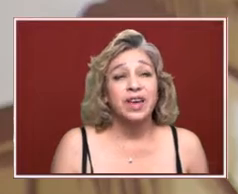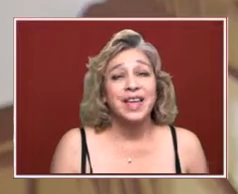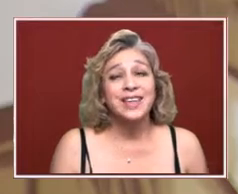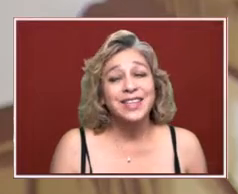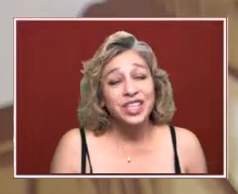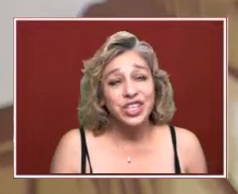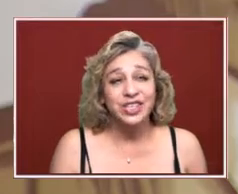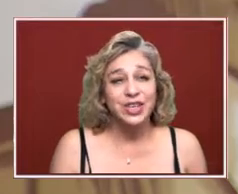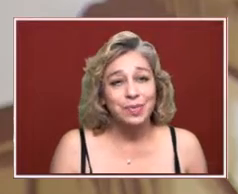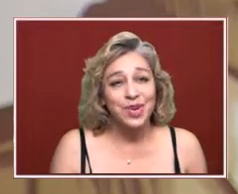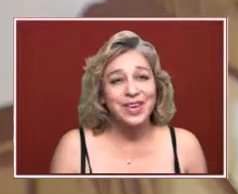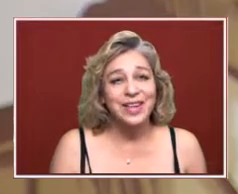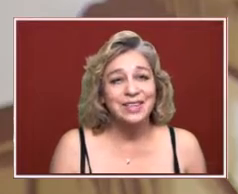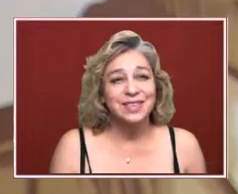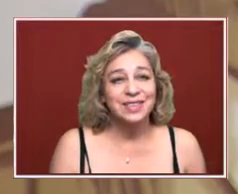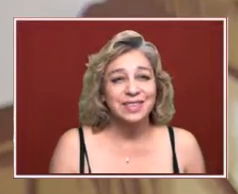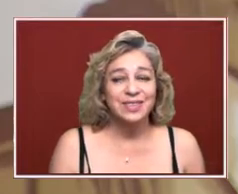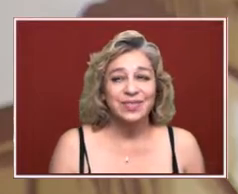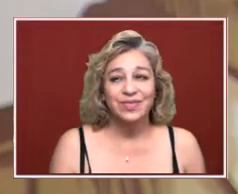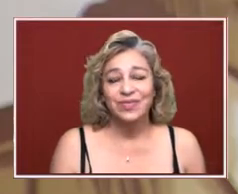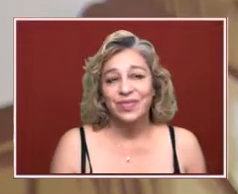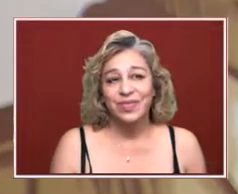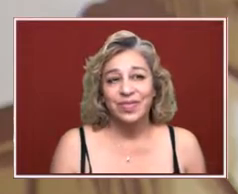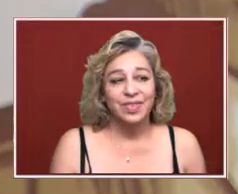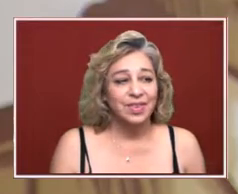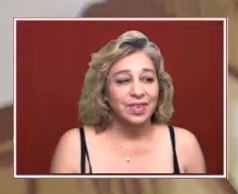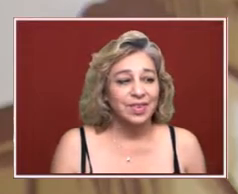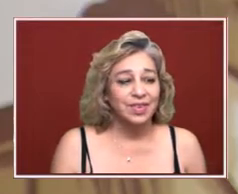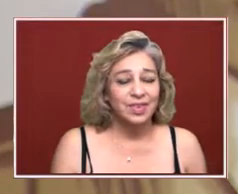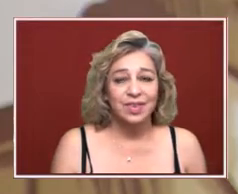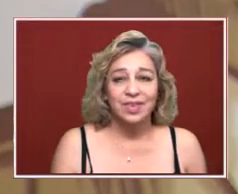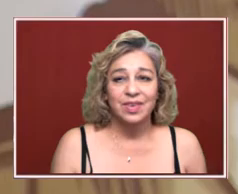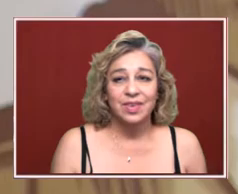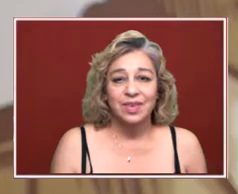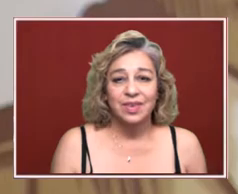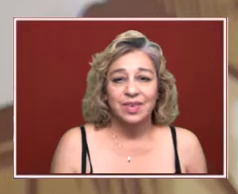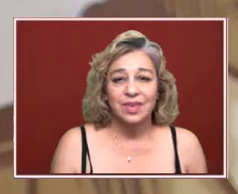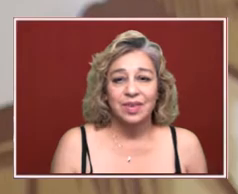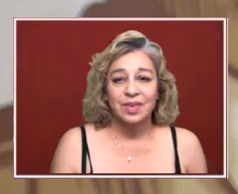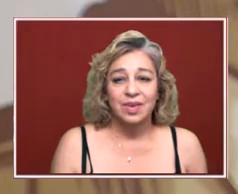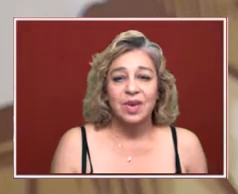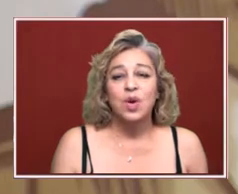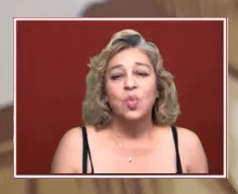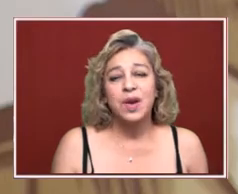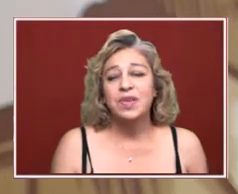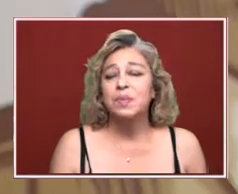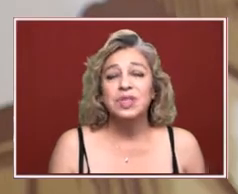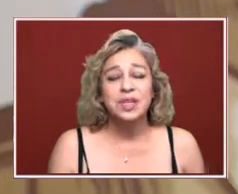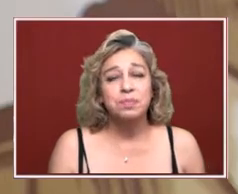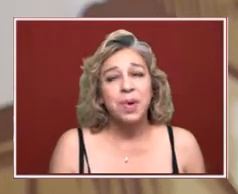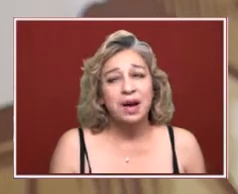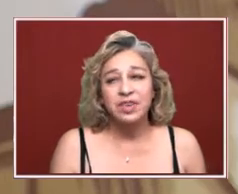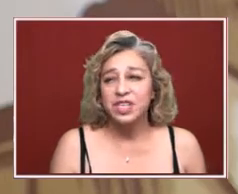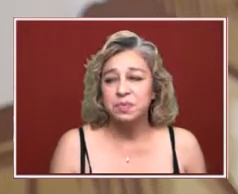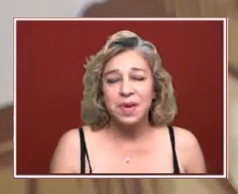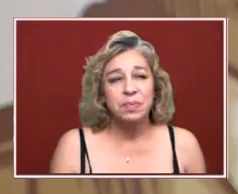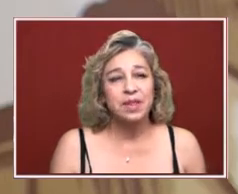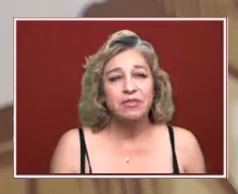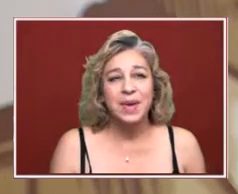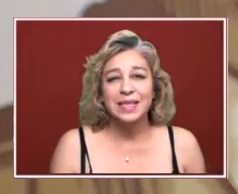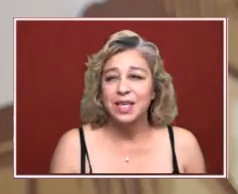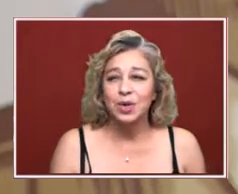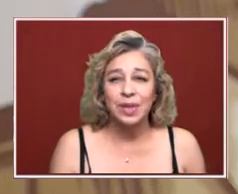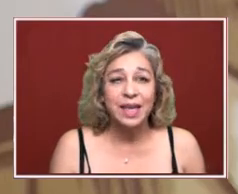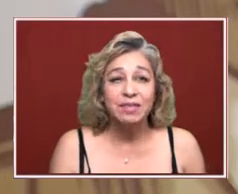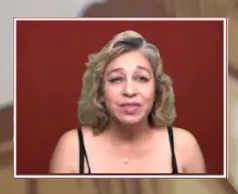of indigenous communities donde viven los más pobres de México where the most impoverished people